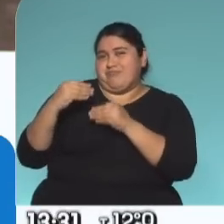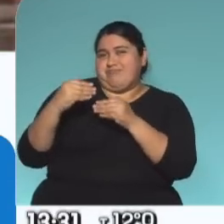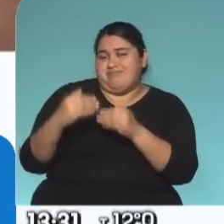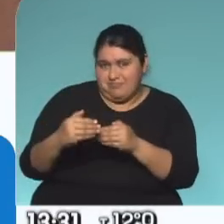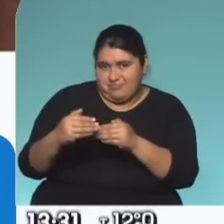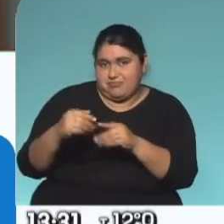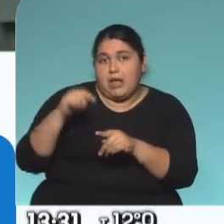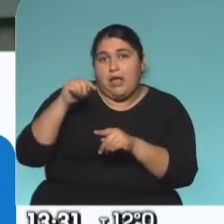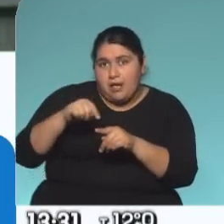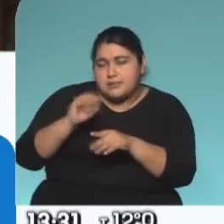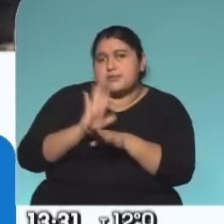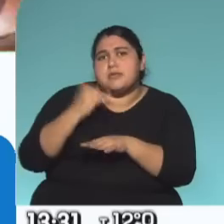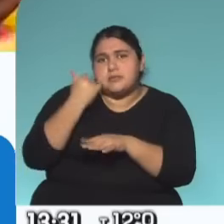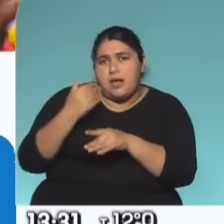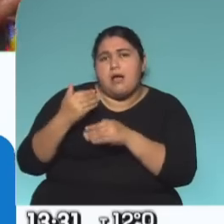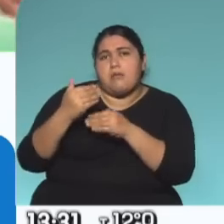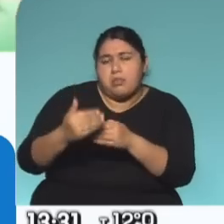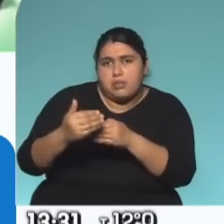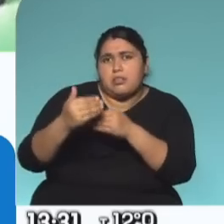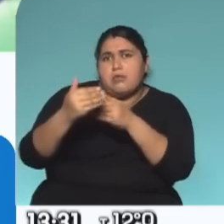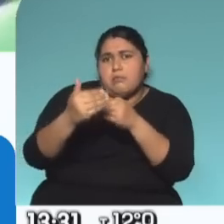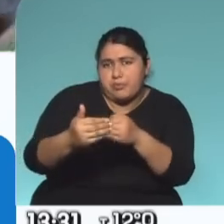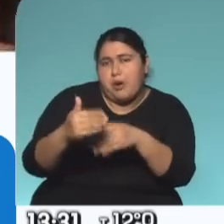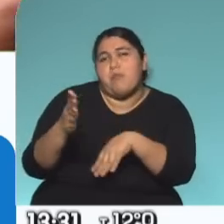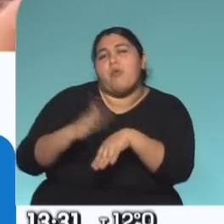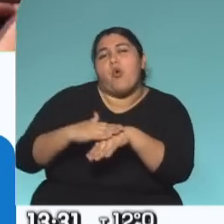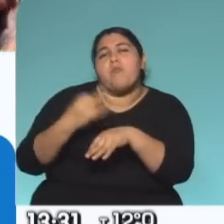3 postergaciones, ya sea por la pandemia,